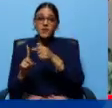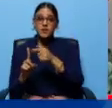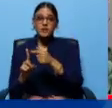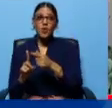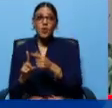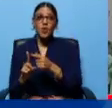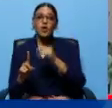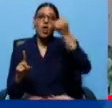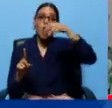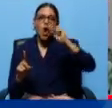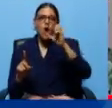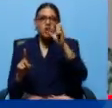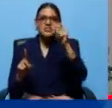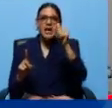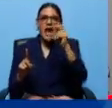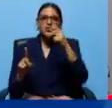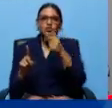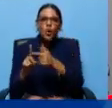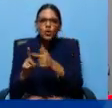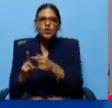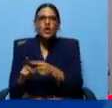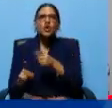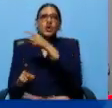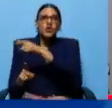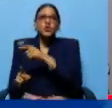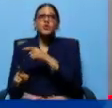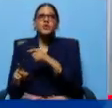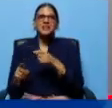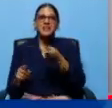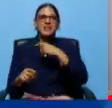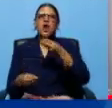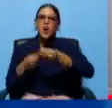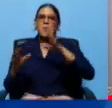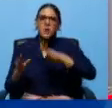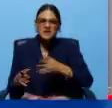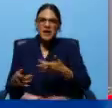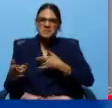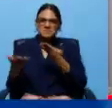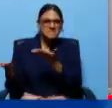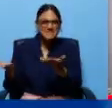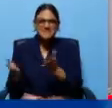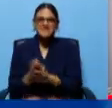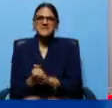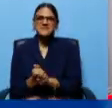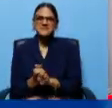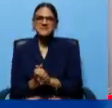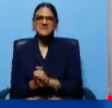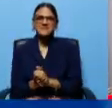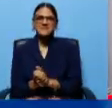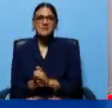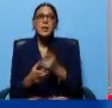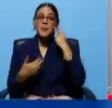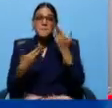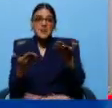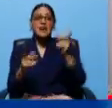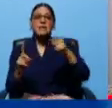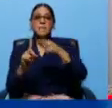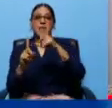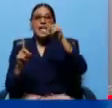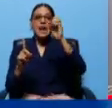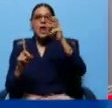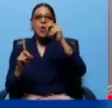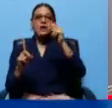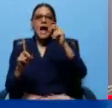José de... Antonio Páez, Naguará, pues. Si tú eres Páez, yo soy Bolívar, ¿oíste? Y aquí tenemos a Leonardo Infante,